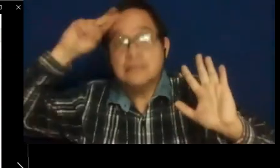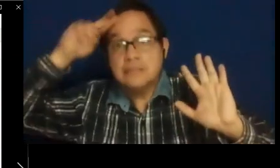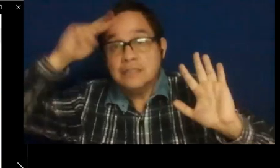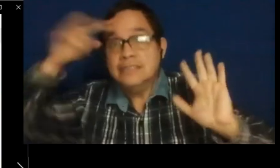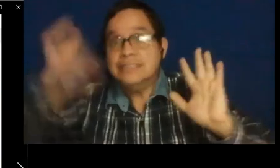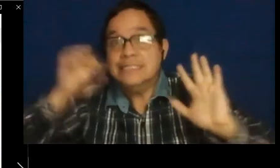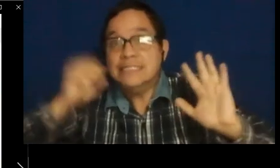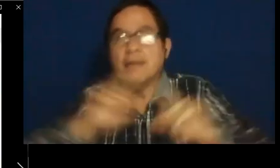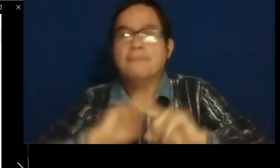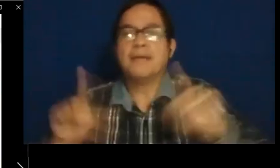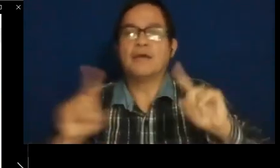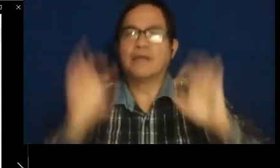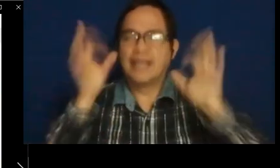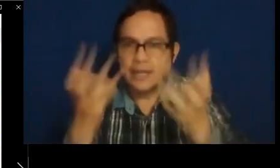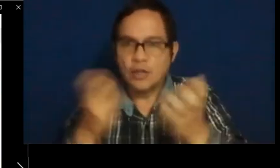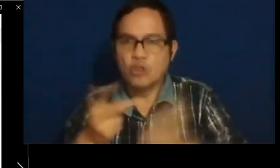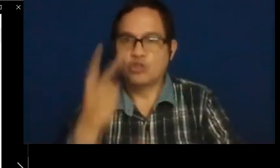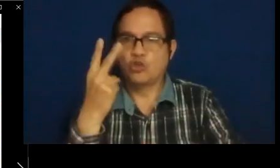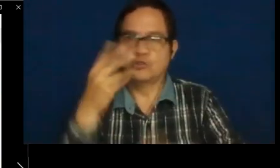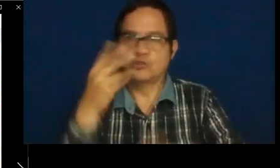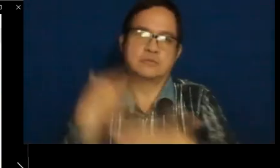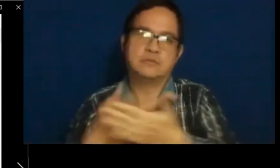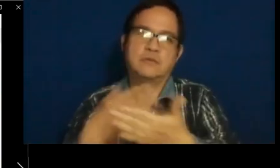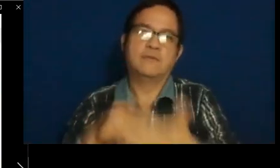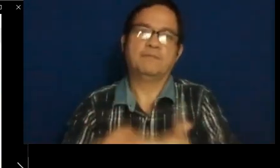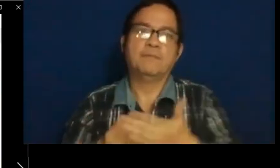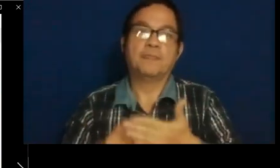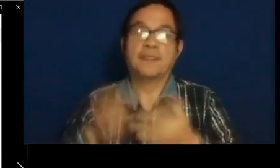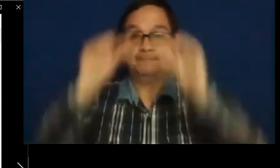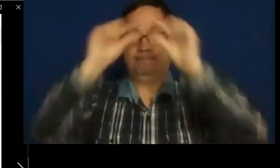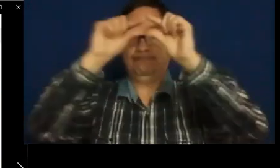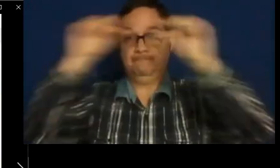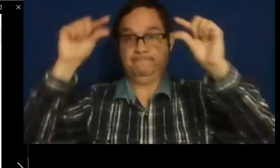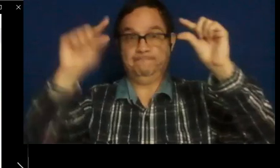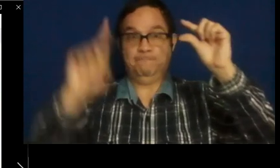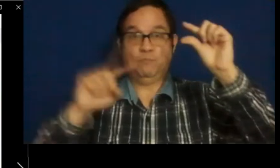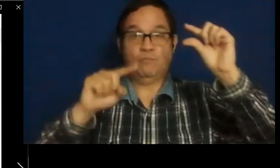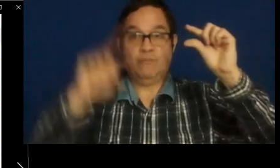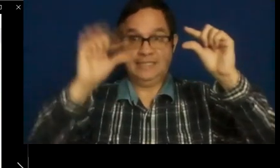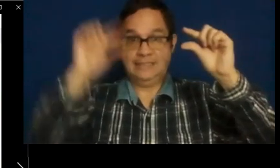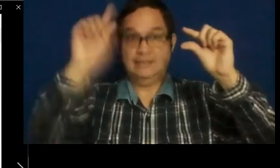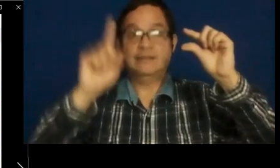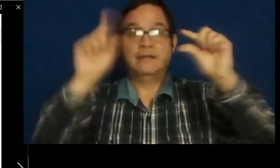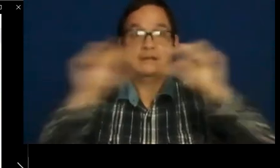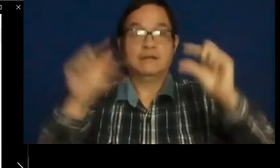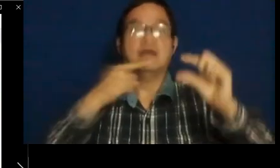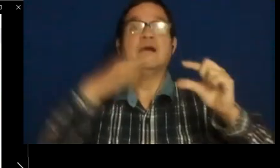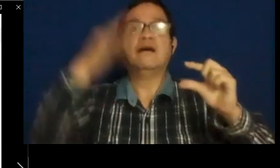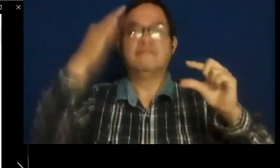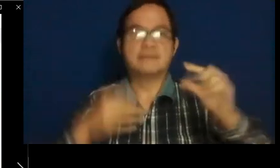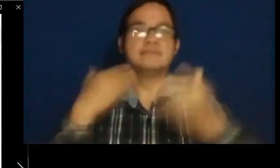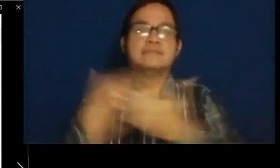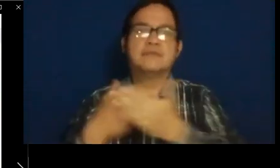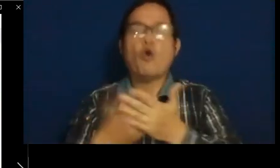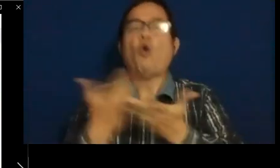queremos es comprobar dos cosas con ustedes. Primero, que la expresión de aquí arriba es correcta, es cierta. ¿Sí? O sea, como ustedes